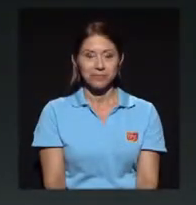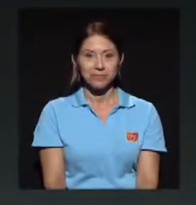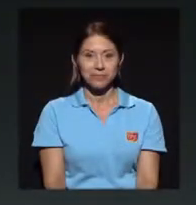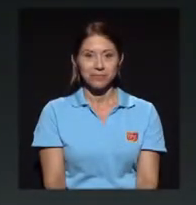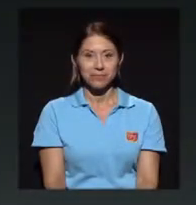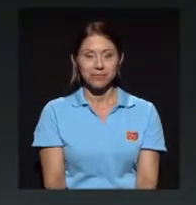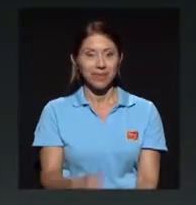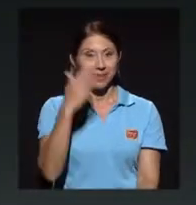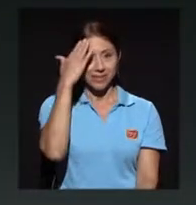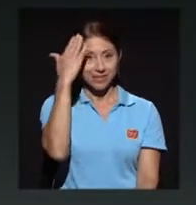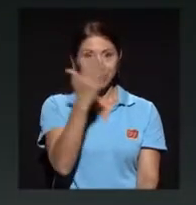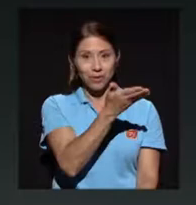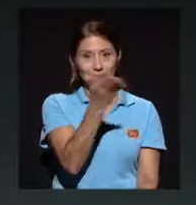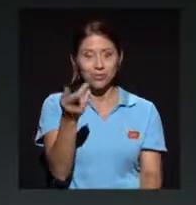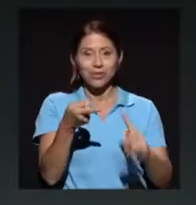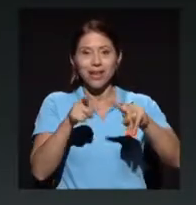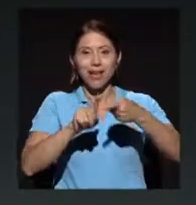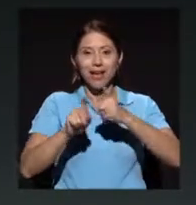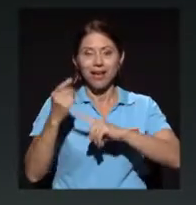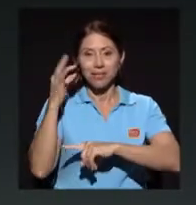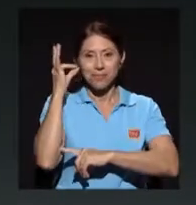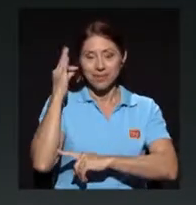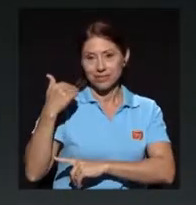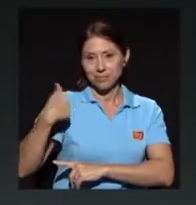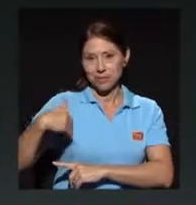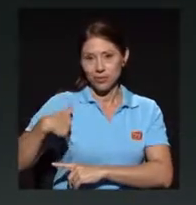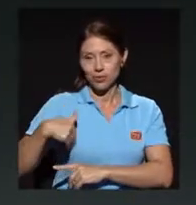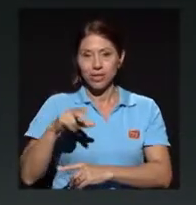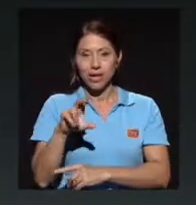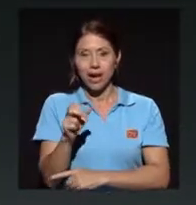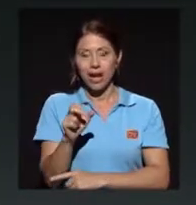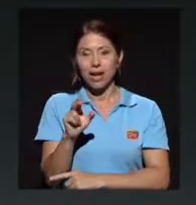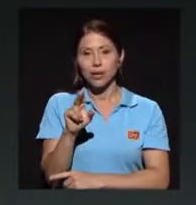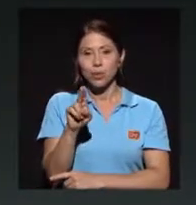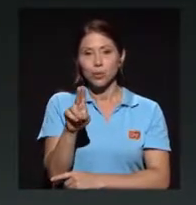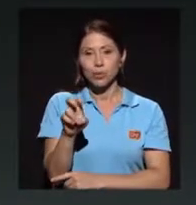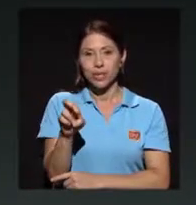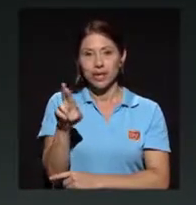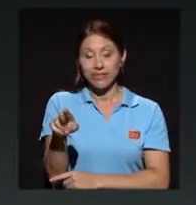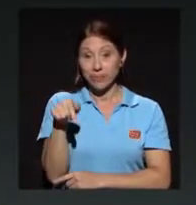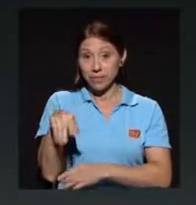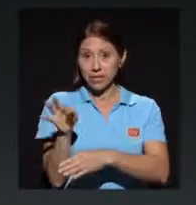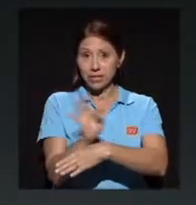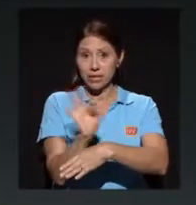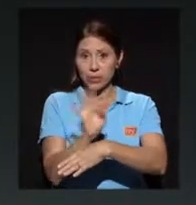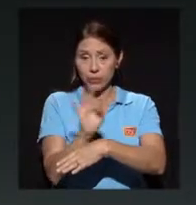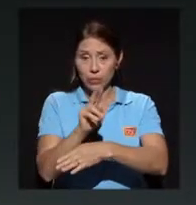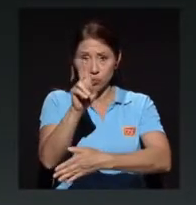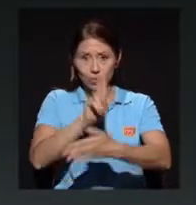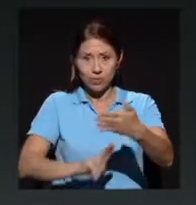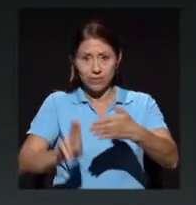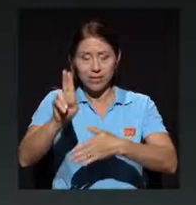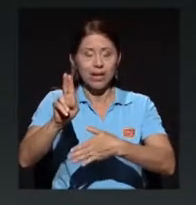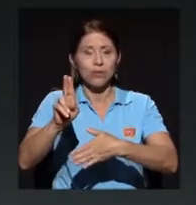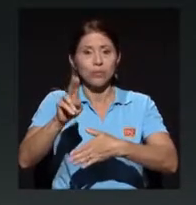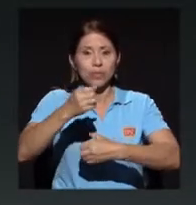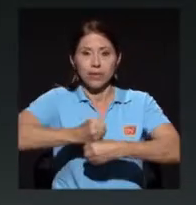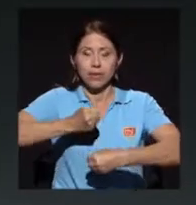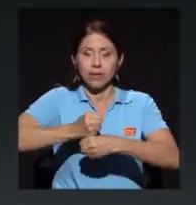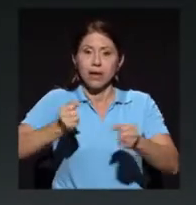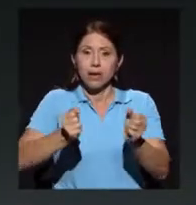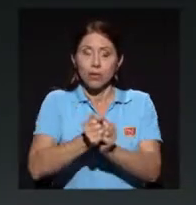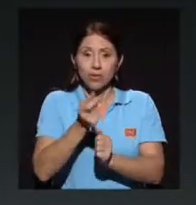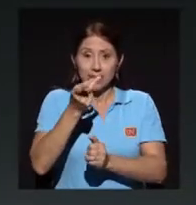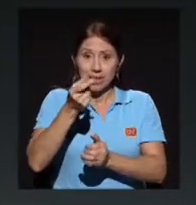los saludamos amigas y amigos de canal user este medio televisivo universitario que se paga con